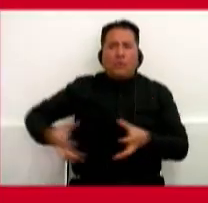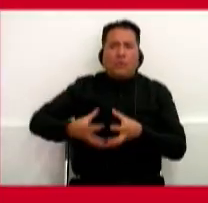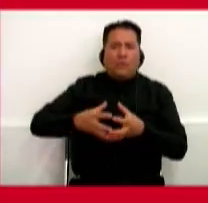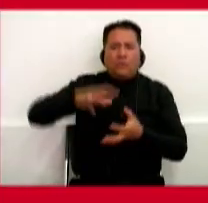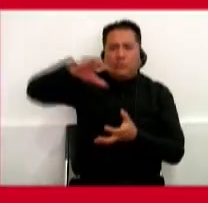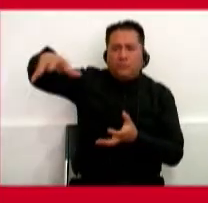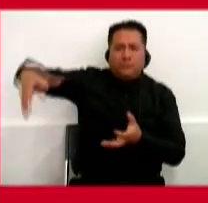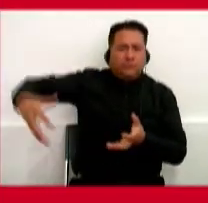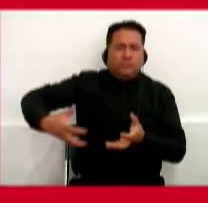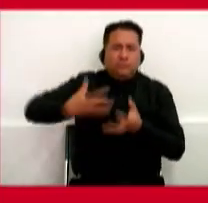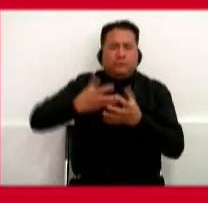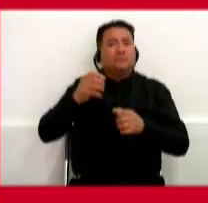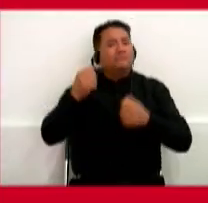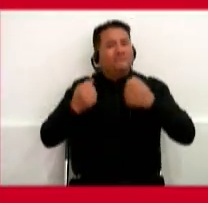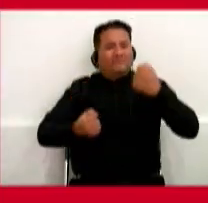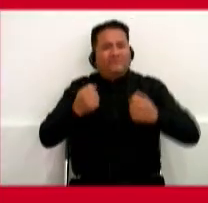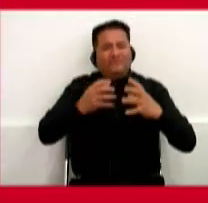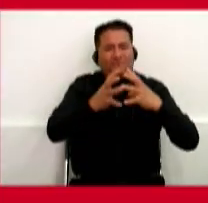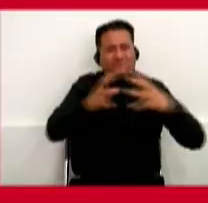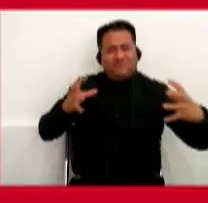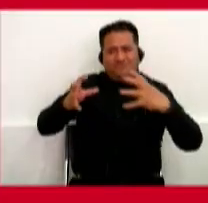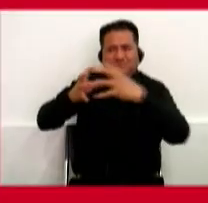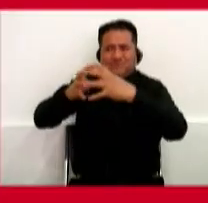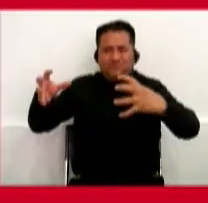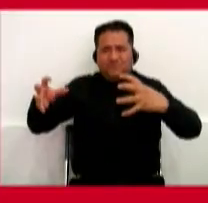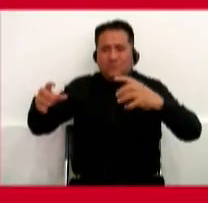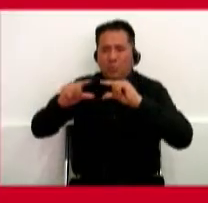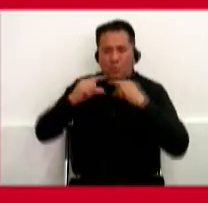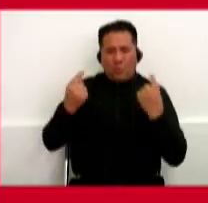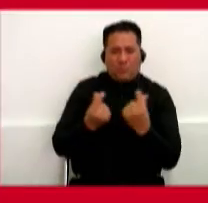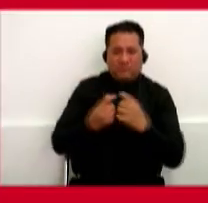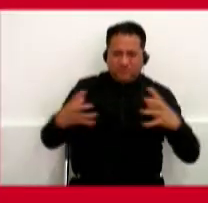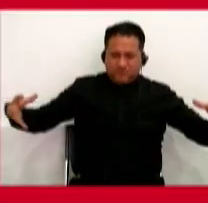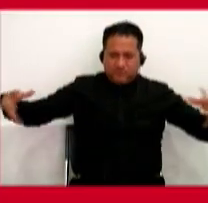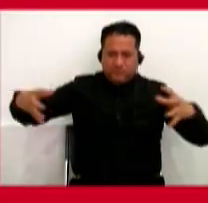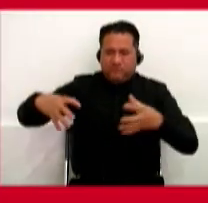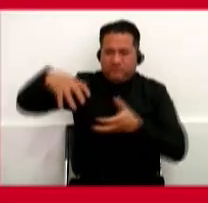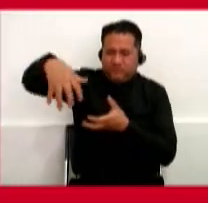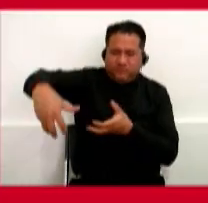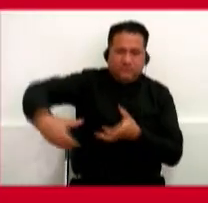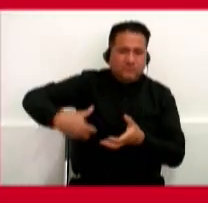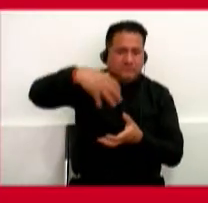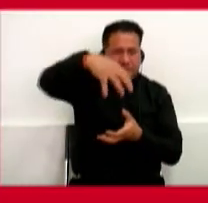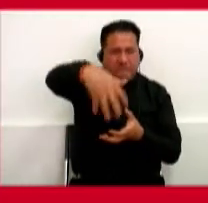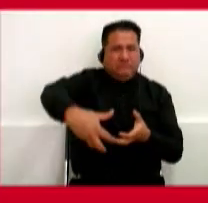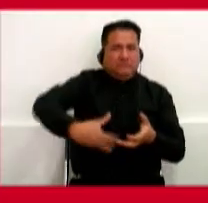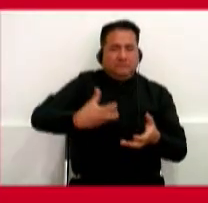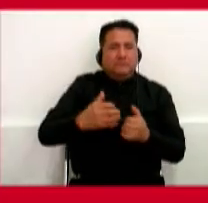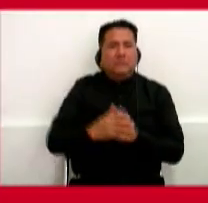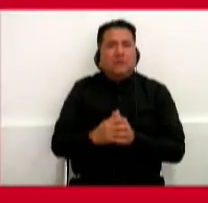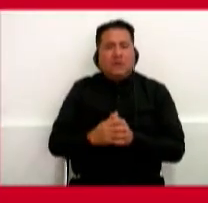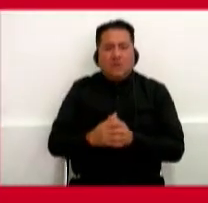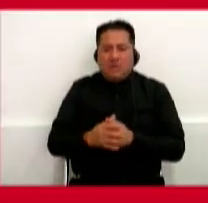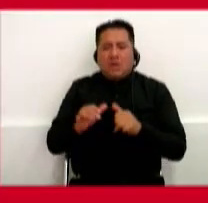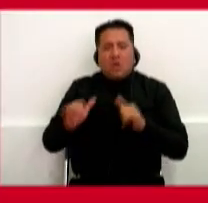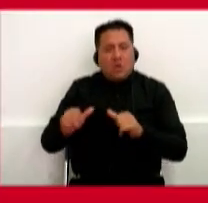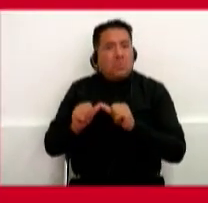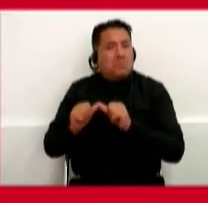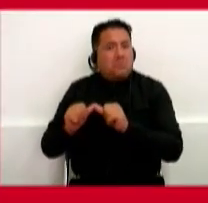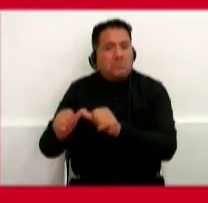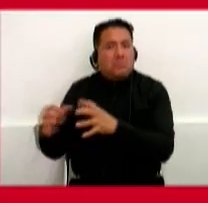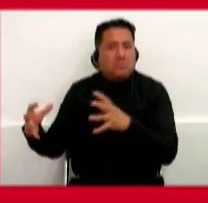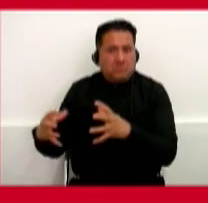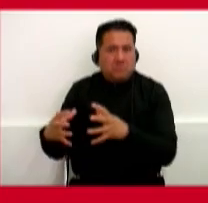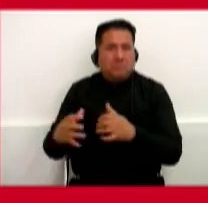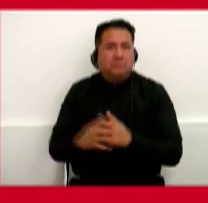da un gran valor a varios procesos de la mina, no solo a este. Pero en este caso